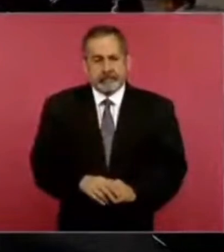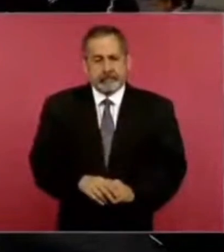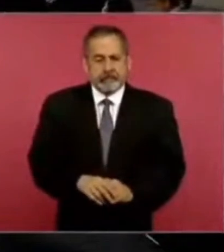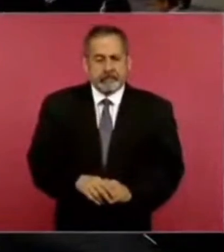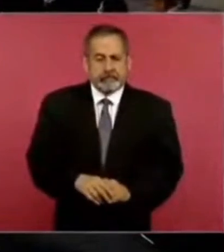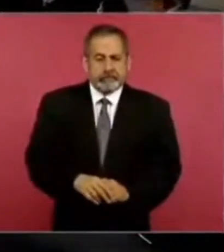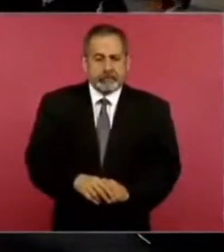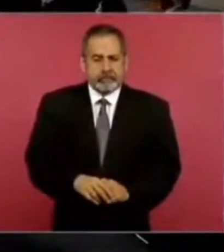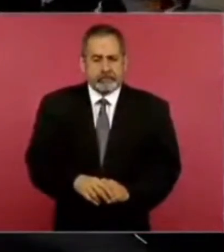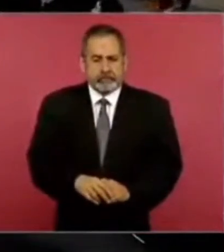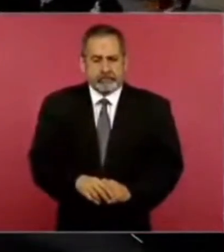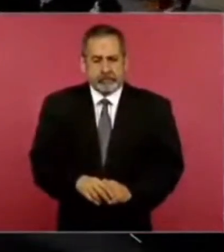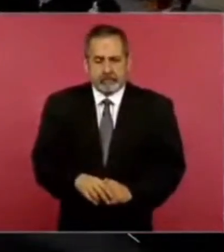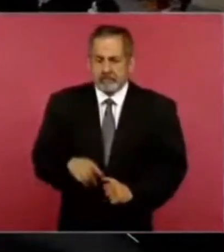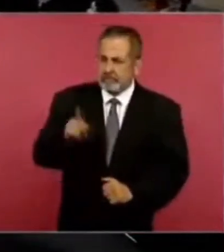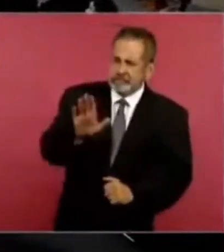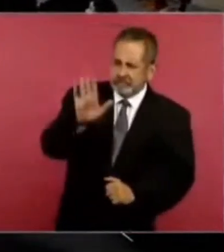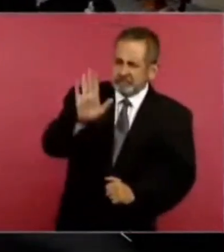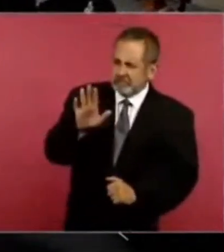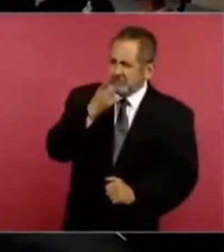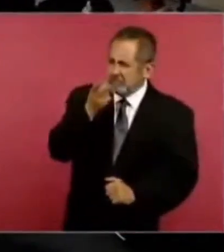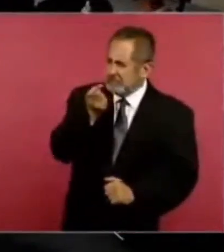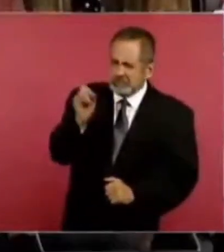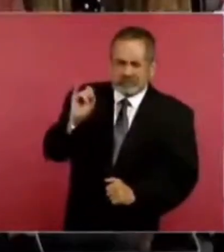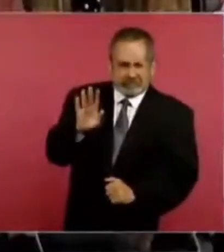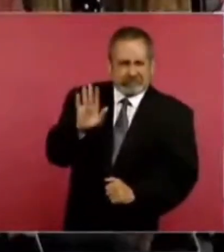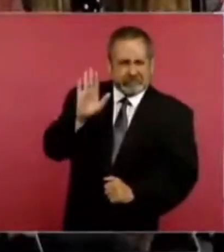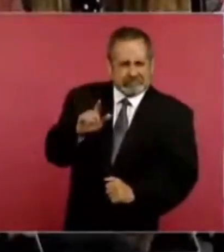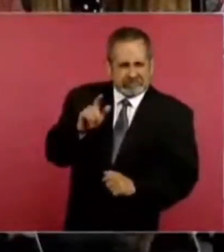se ajusta, ¿no? Casi latina.